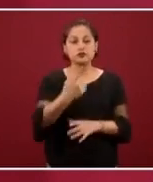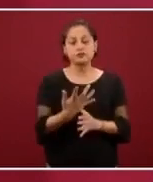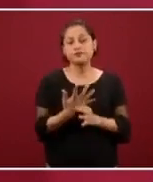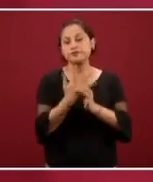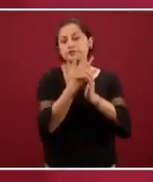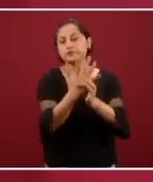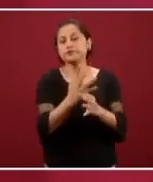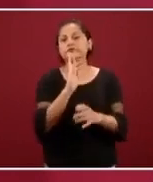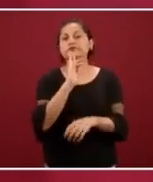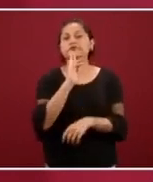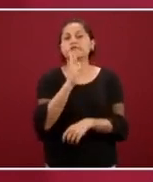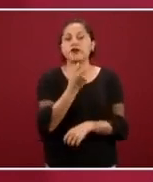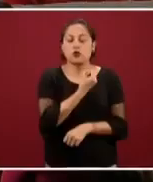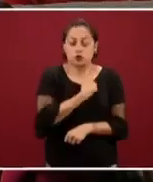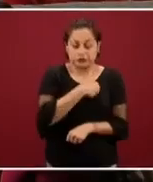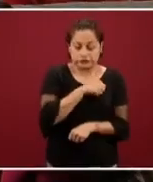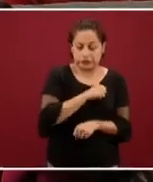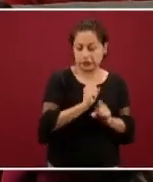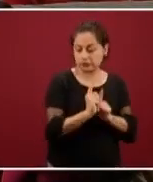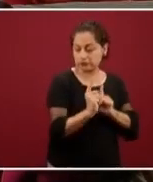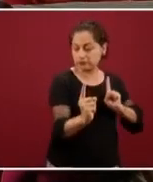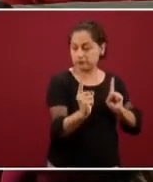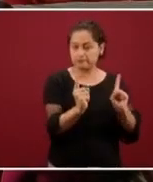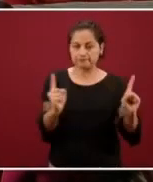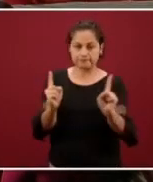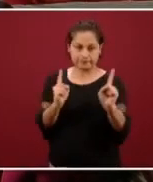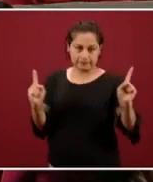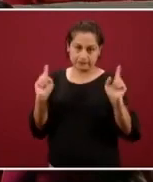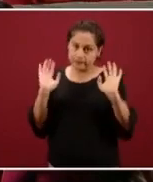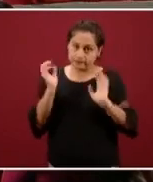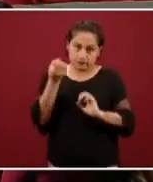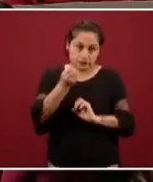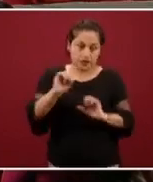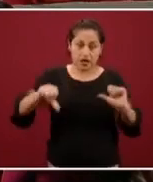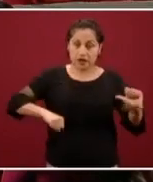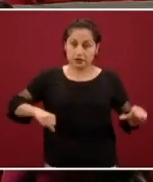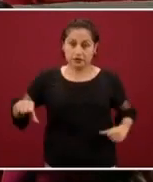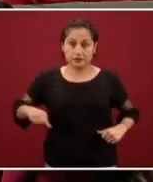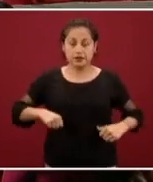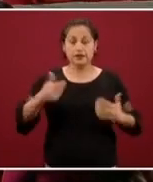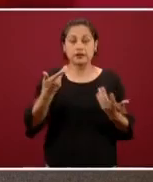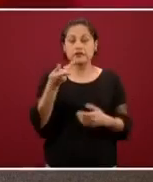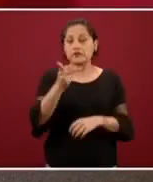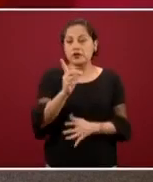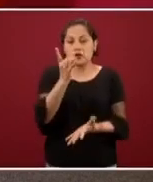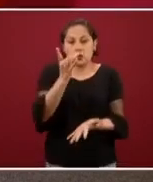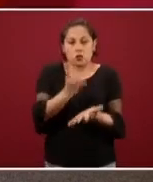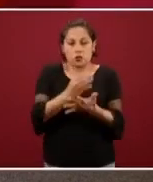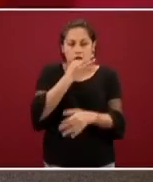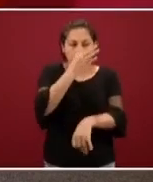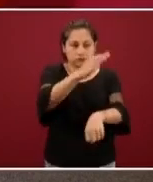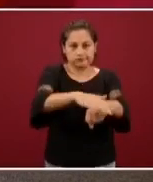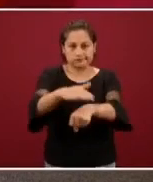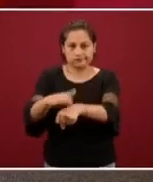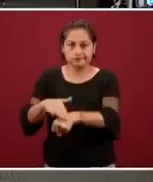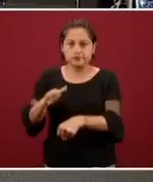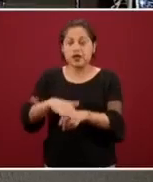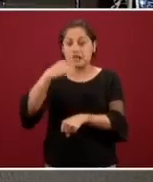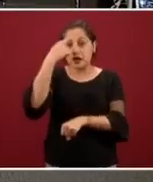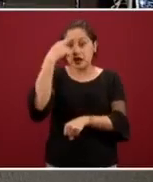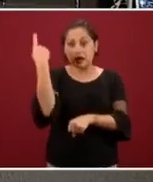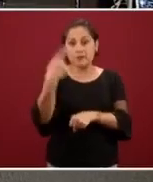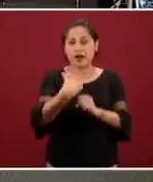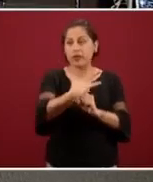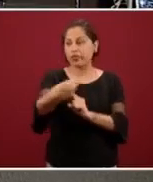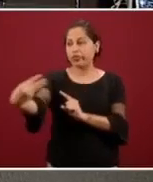la mejor estrategia que podemos tener como país para mitigar esta epidemia. ¿No sería mejor tenerlas